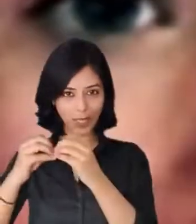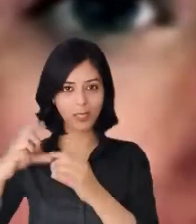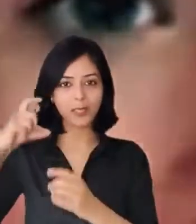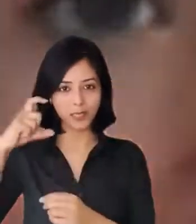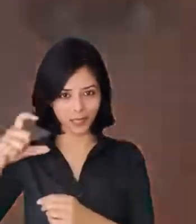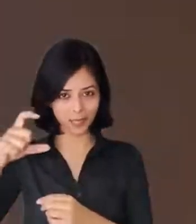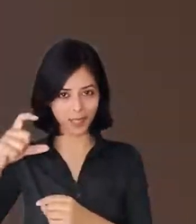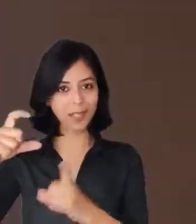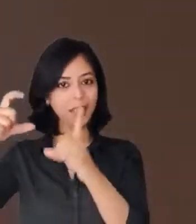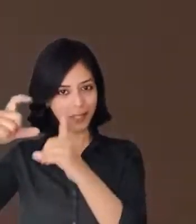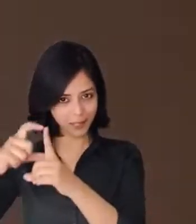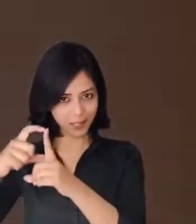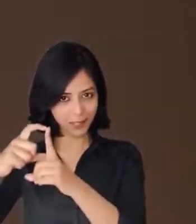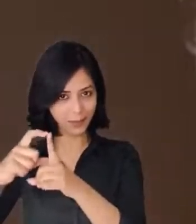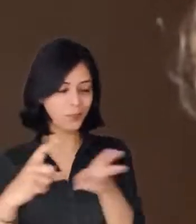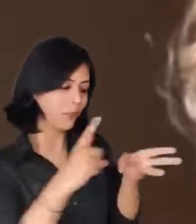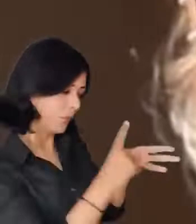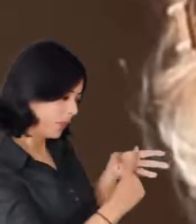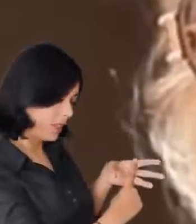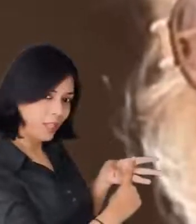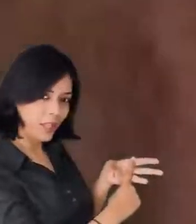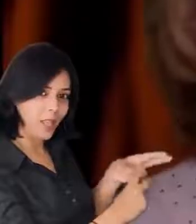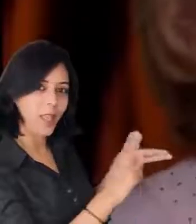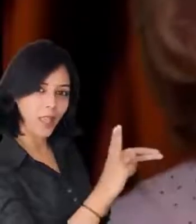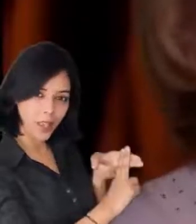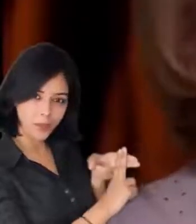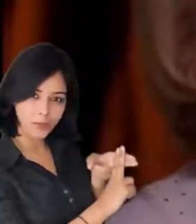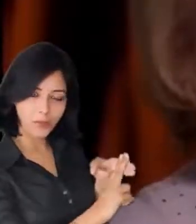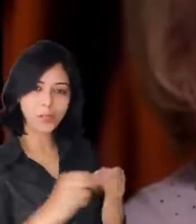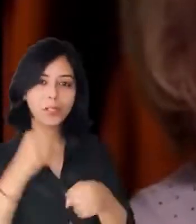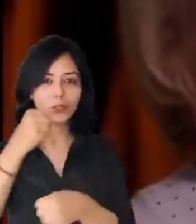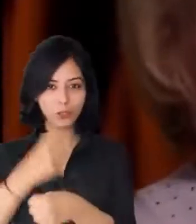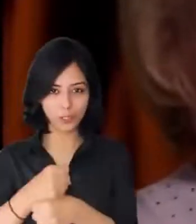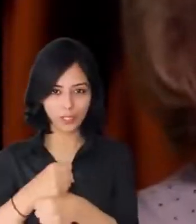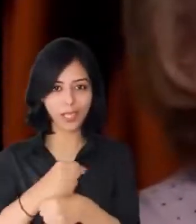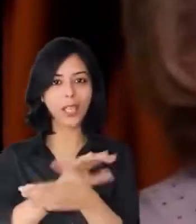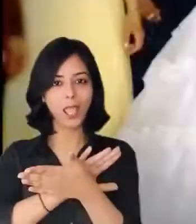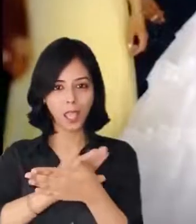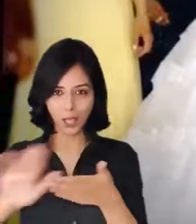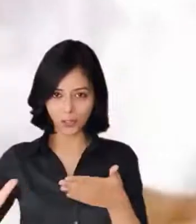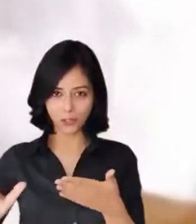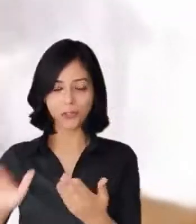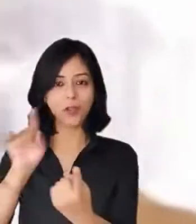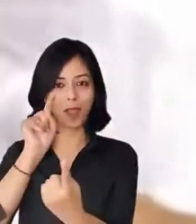La verdad, no puedo explicarlo. Como padre, uno no espera tener que enterrar a un hijo.